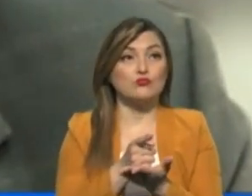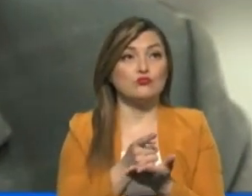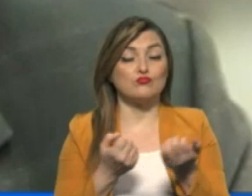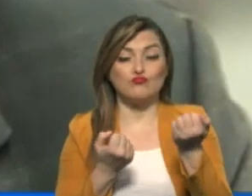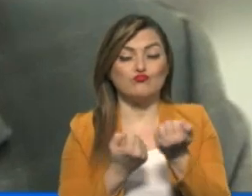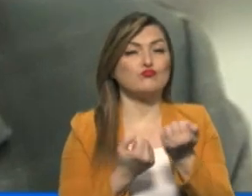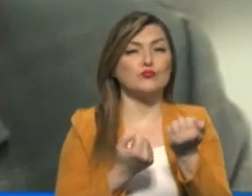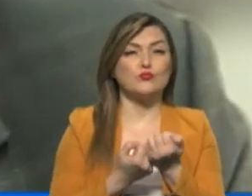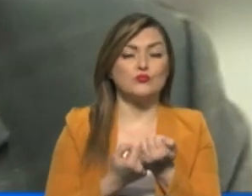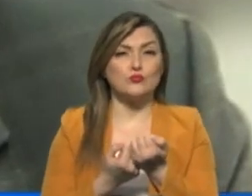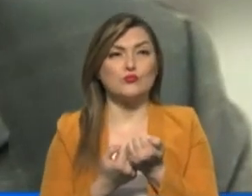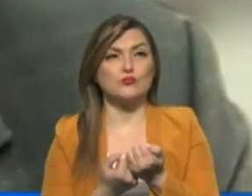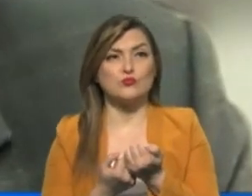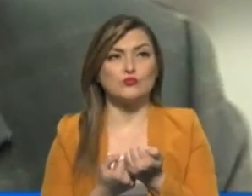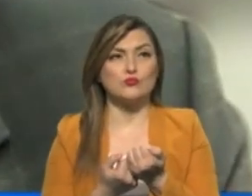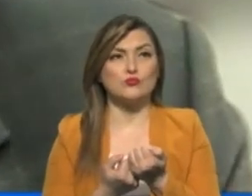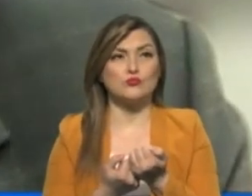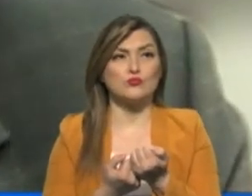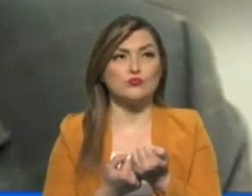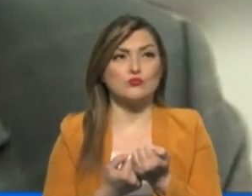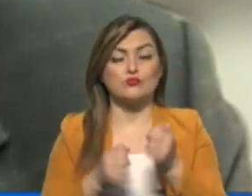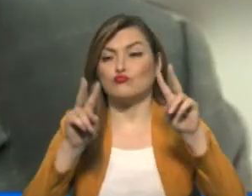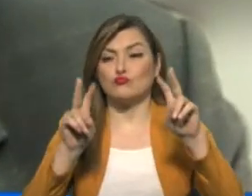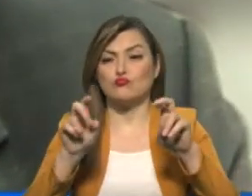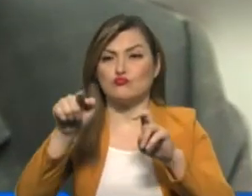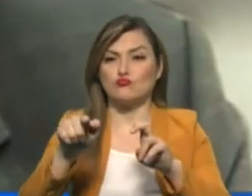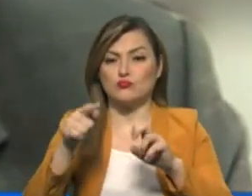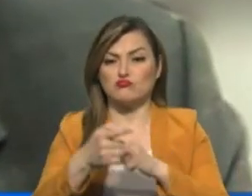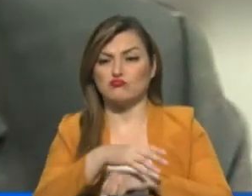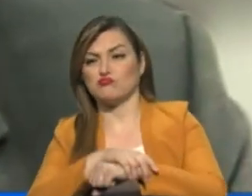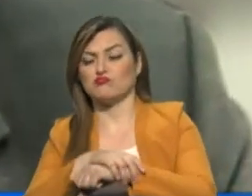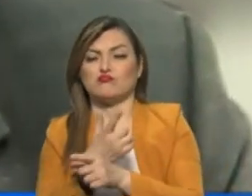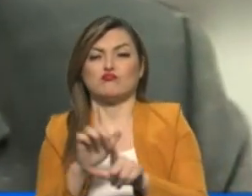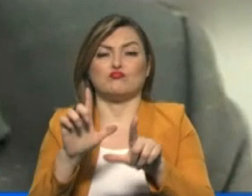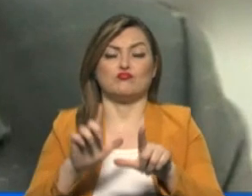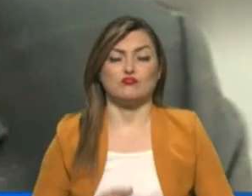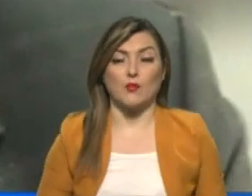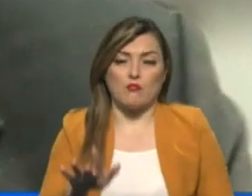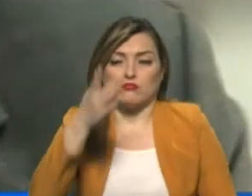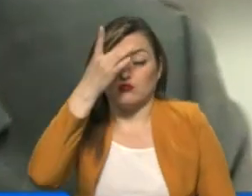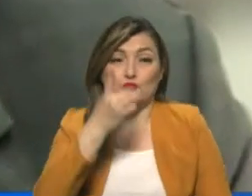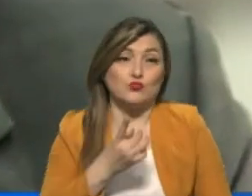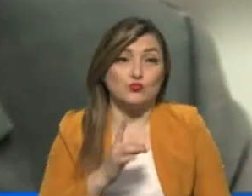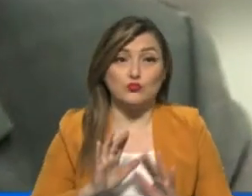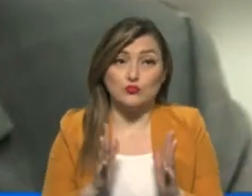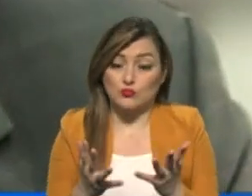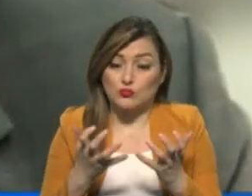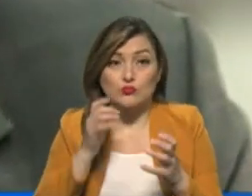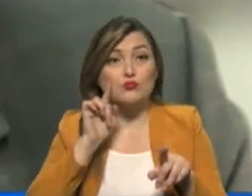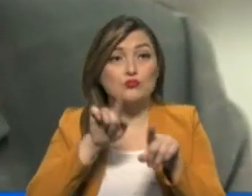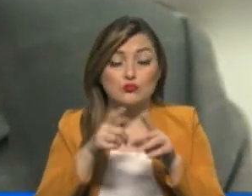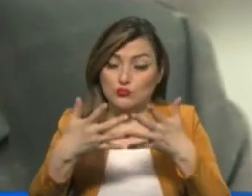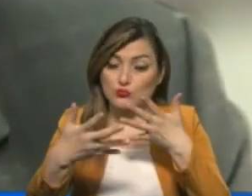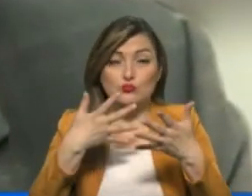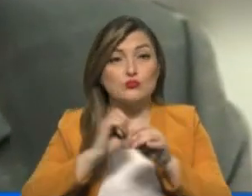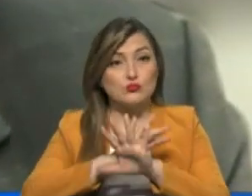impulsar cualquier idea de perdón y olvido, y esto les hemos dicho claramente. Entonces ellos tomarán la decisión si quieren un acuerdo